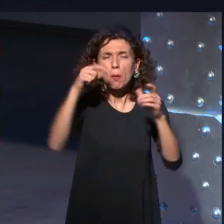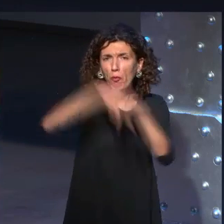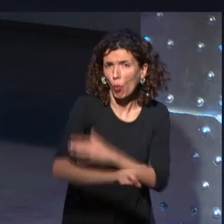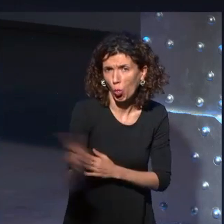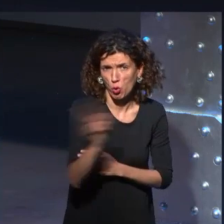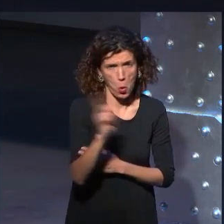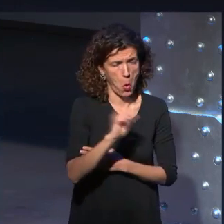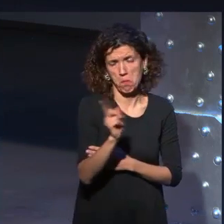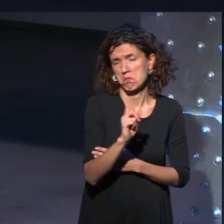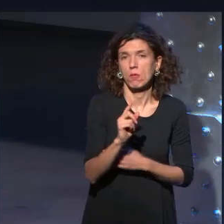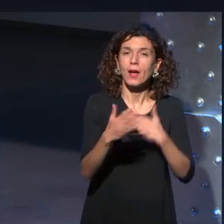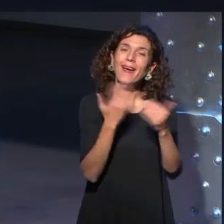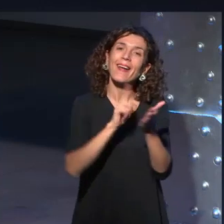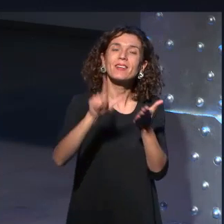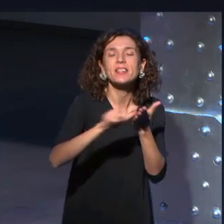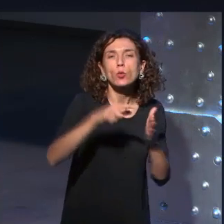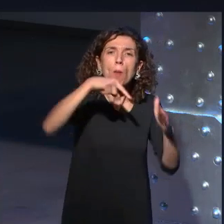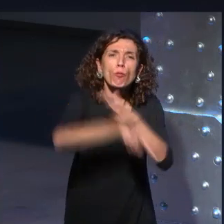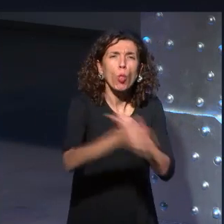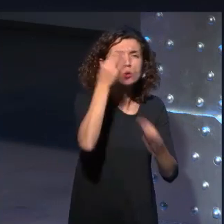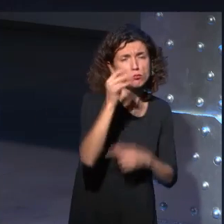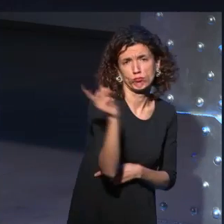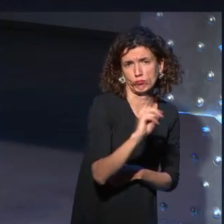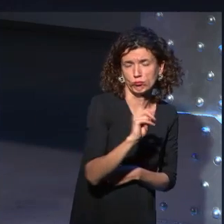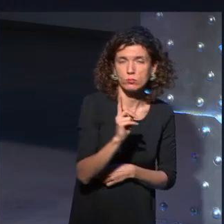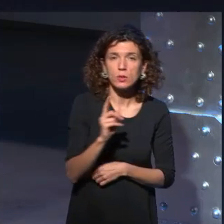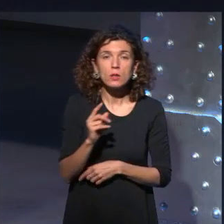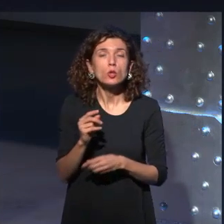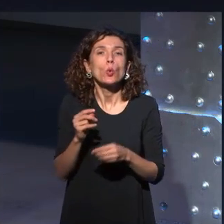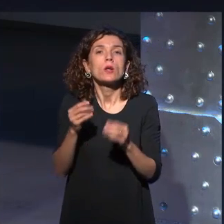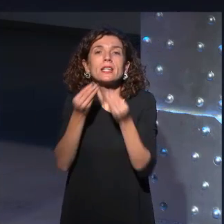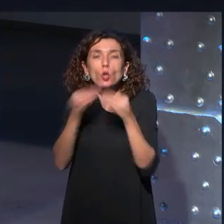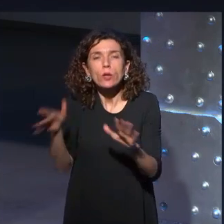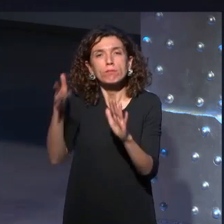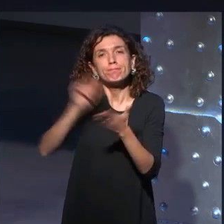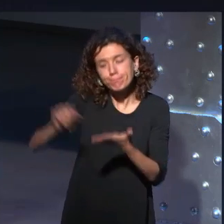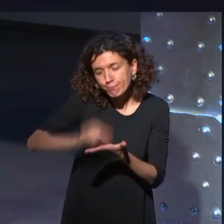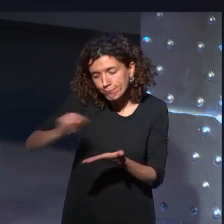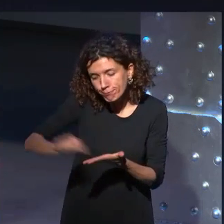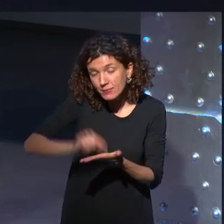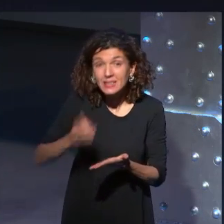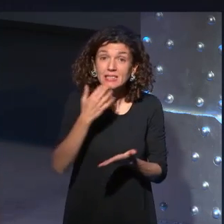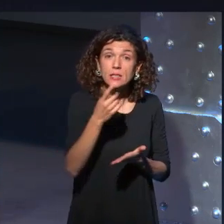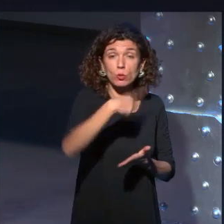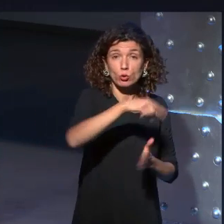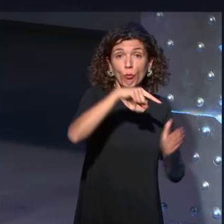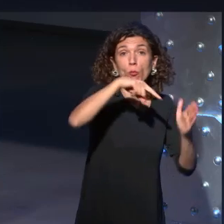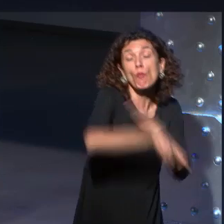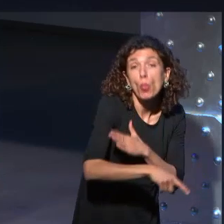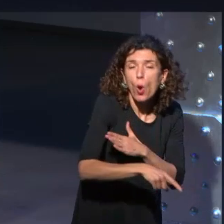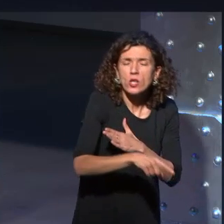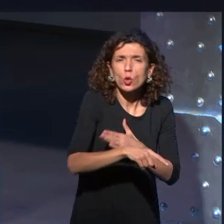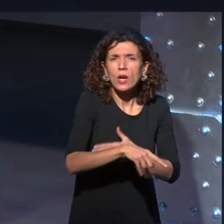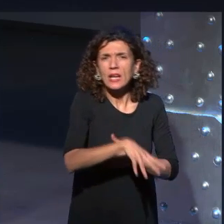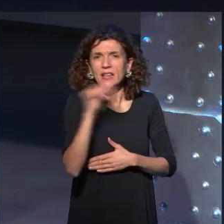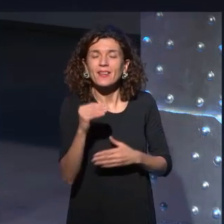Ustedes no sean profundos, no escriban literatura profunda. Ustedes cuenten una historia. Si ustedes son profundos, eso se va a traducir.